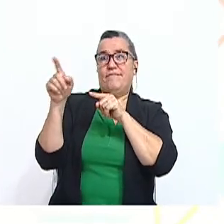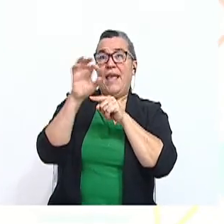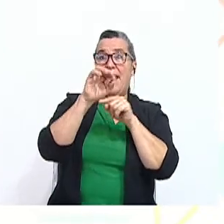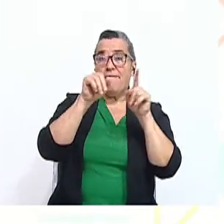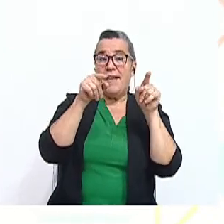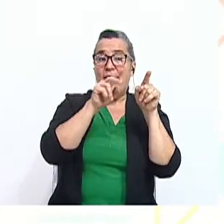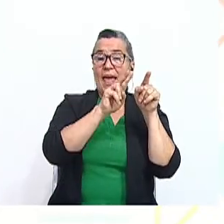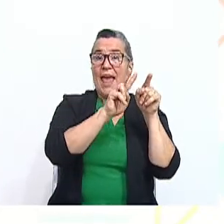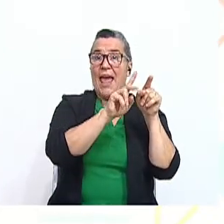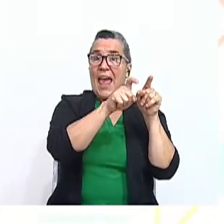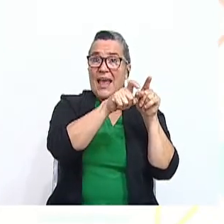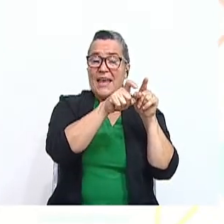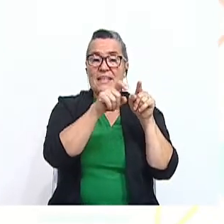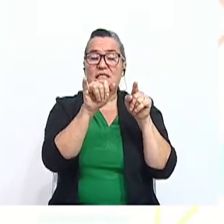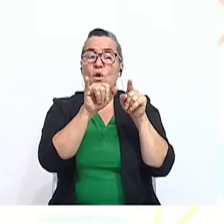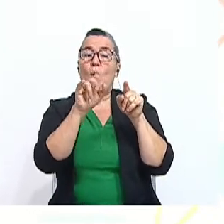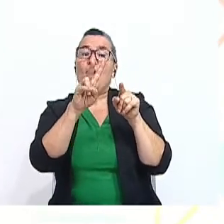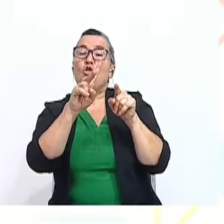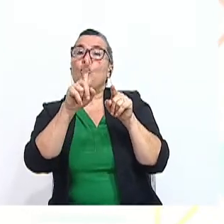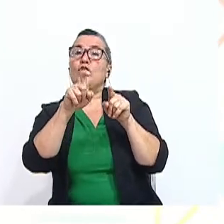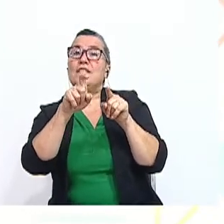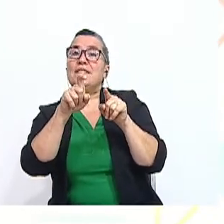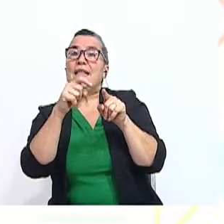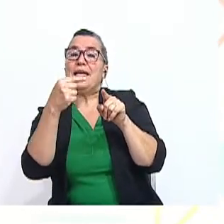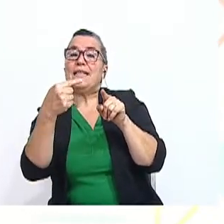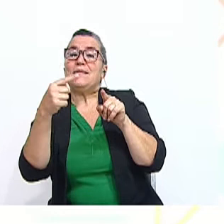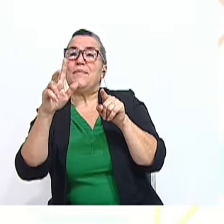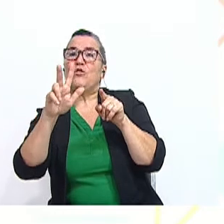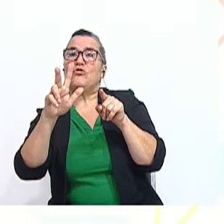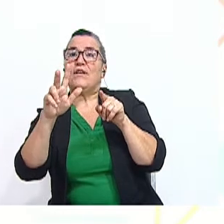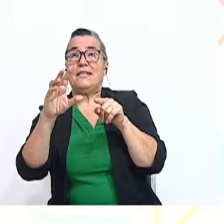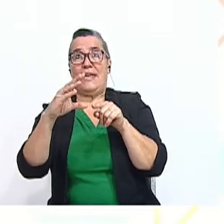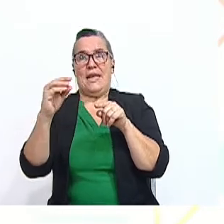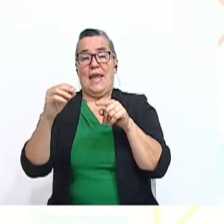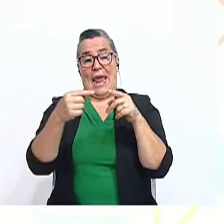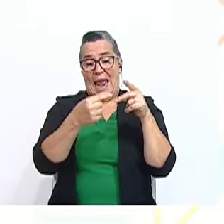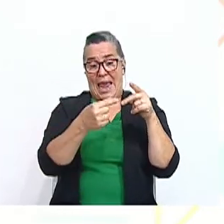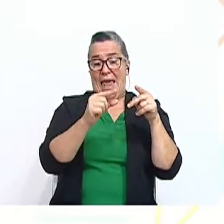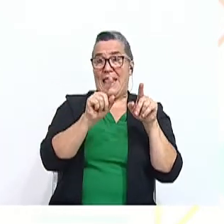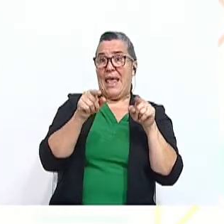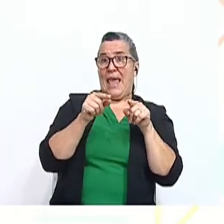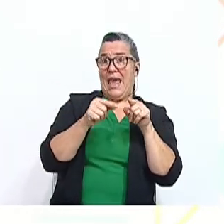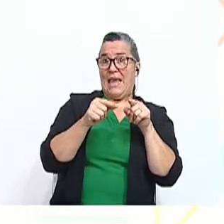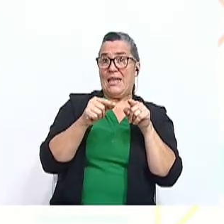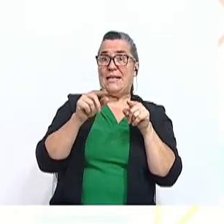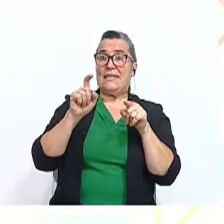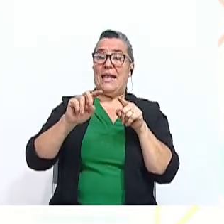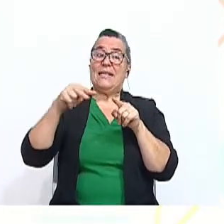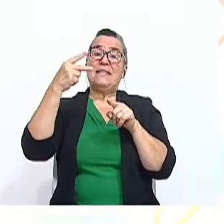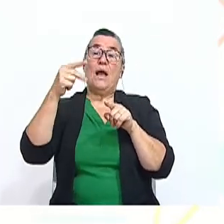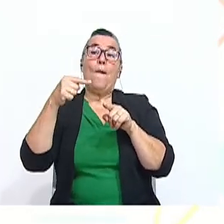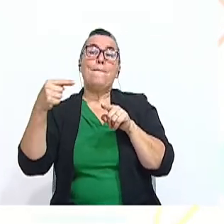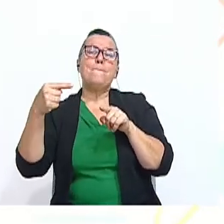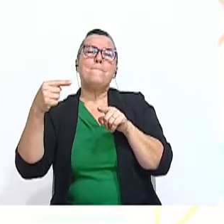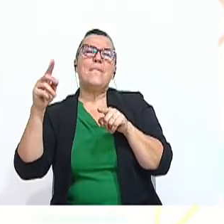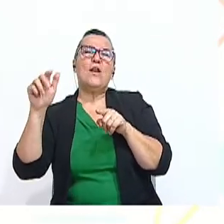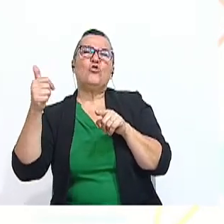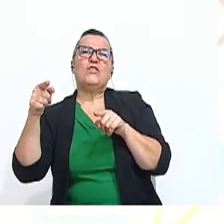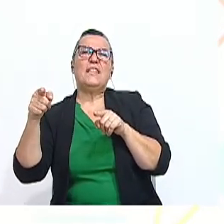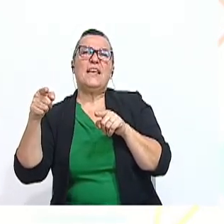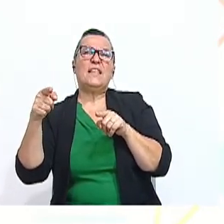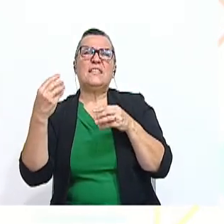a 2x menos 3 y g de x igual a x al cuadrado menos 10. ¿Qué vamos a